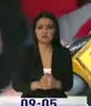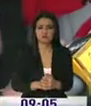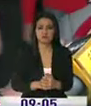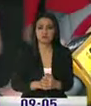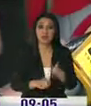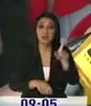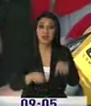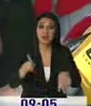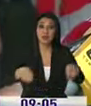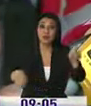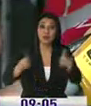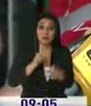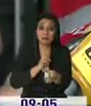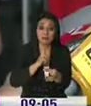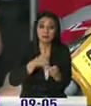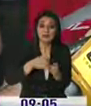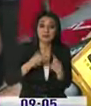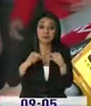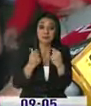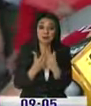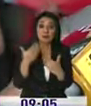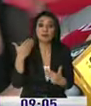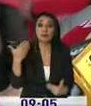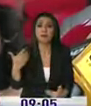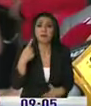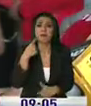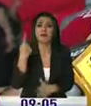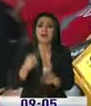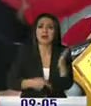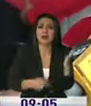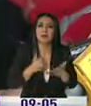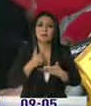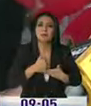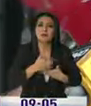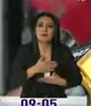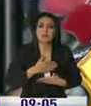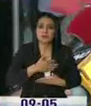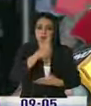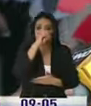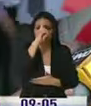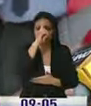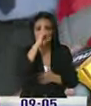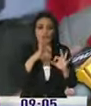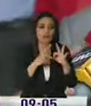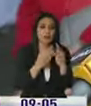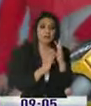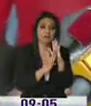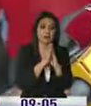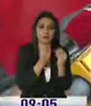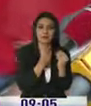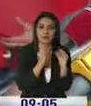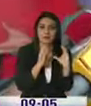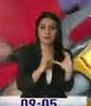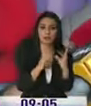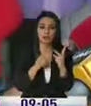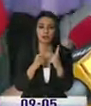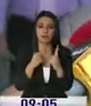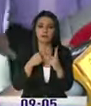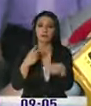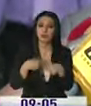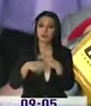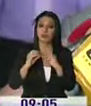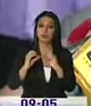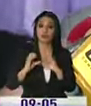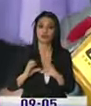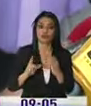quienes utilizaron un proyecto político para beneficio propio, para acomodar a sus familiares, para acomodar